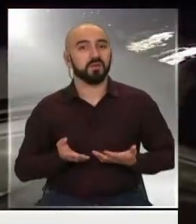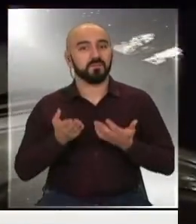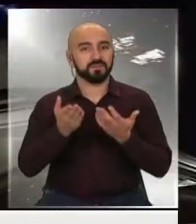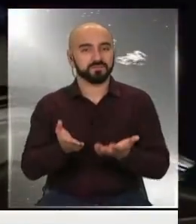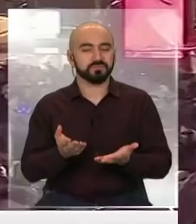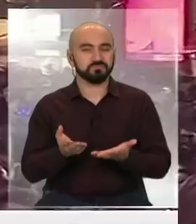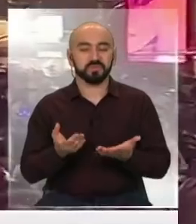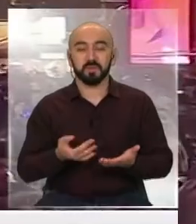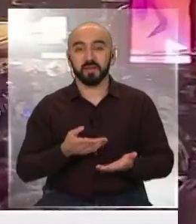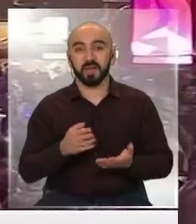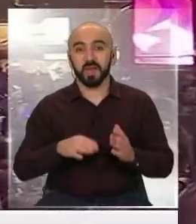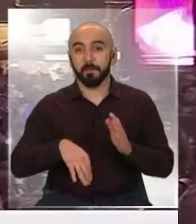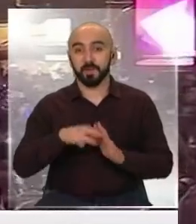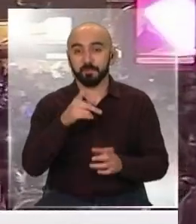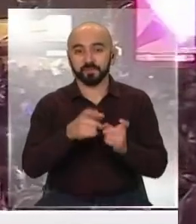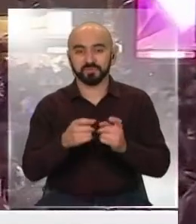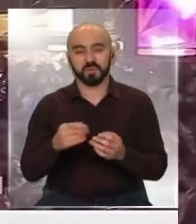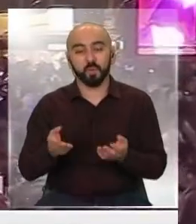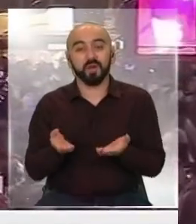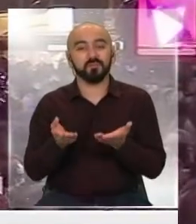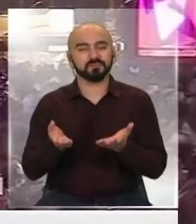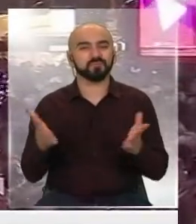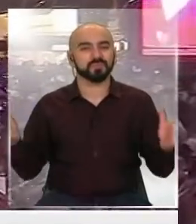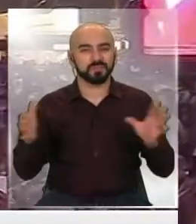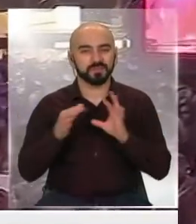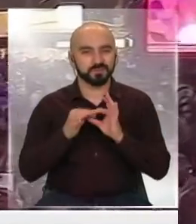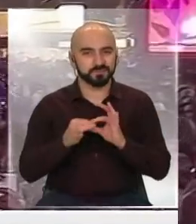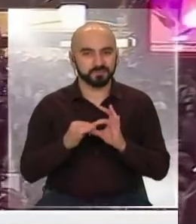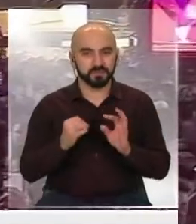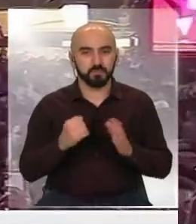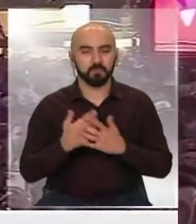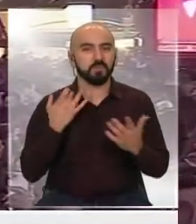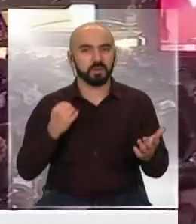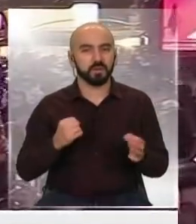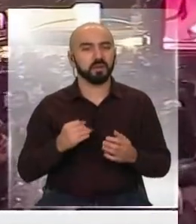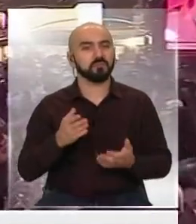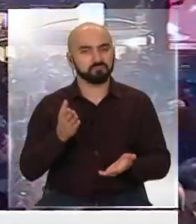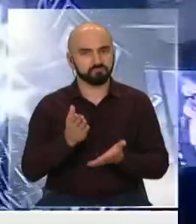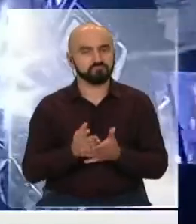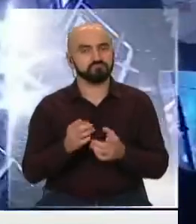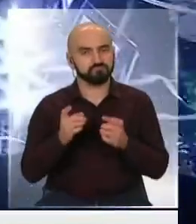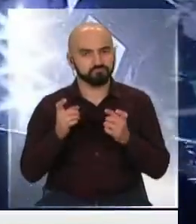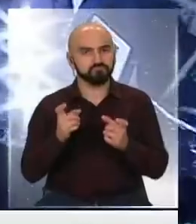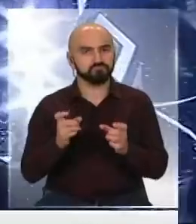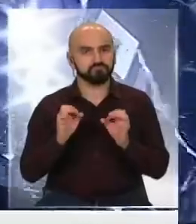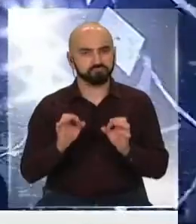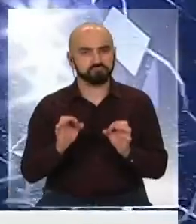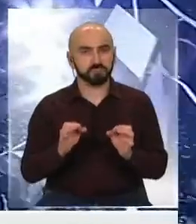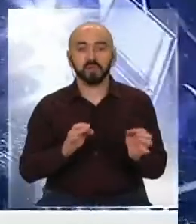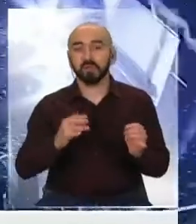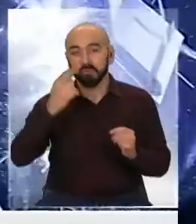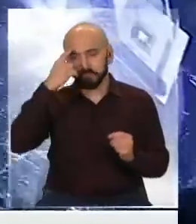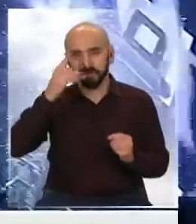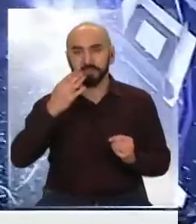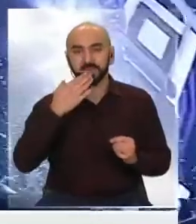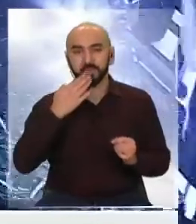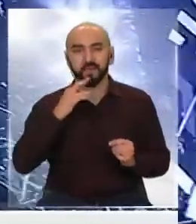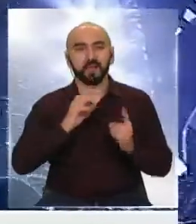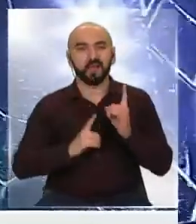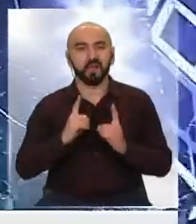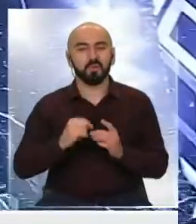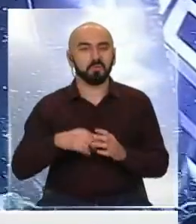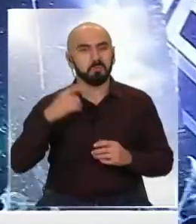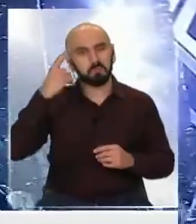las medidas sanitarias para poder contener el avance pero también dedicó parte de su mensaje a quienes se mantienen escépticos